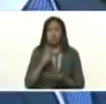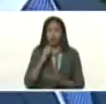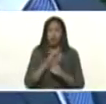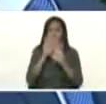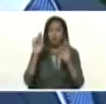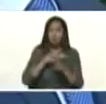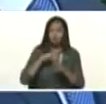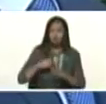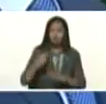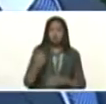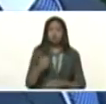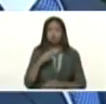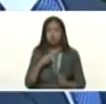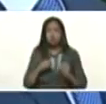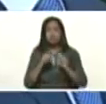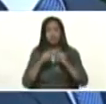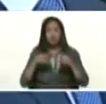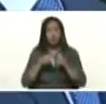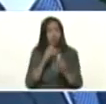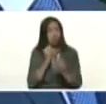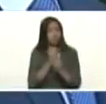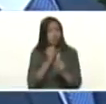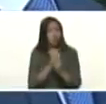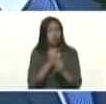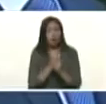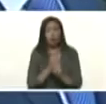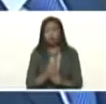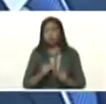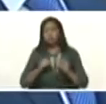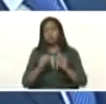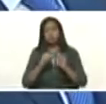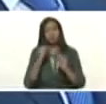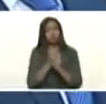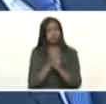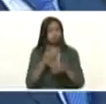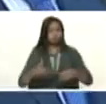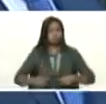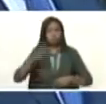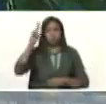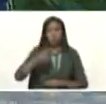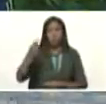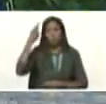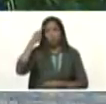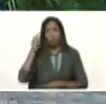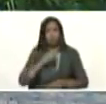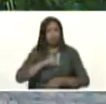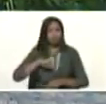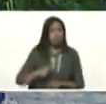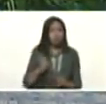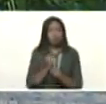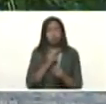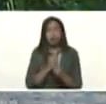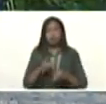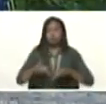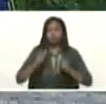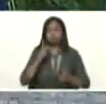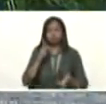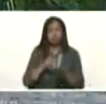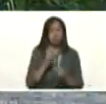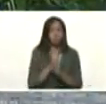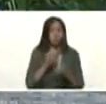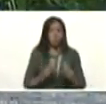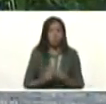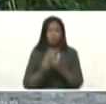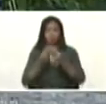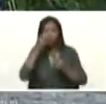efectivamente continuamos el trabajo, García Carneiro, todos los días, a toda hora, listos para el trabajo junto a nuestro